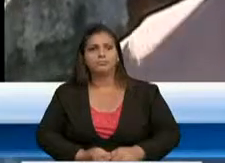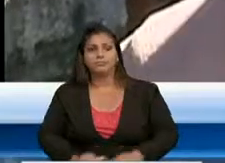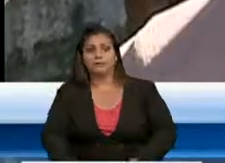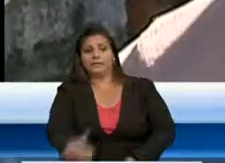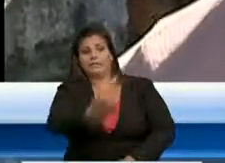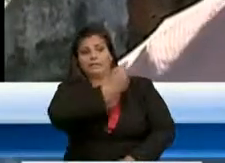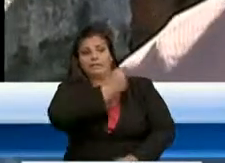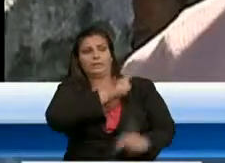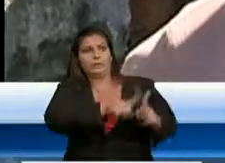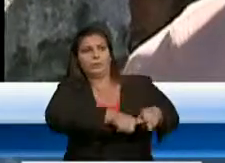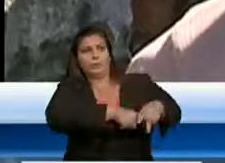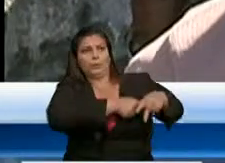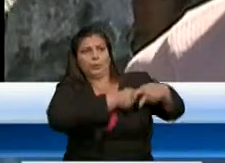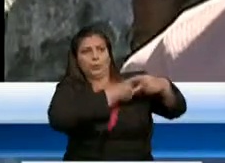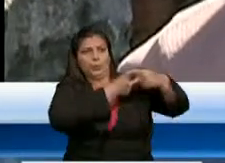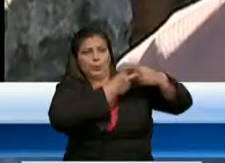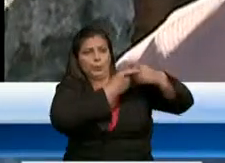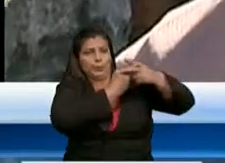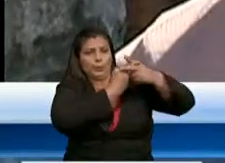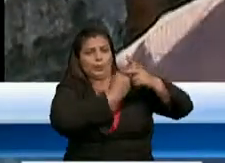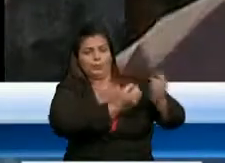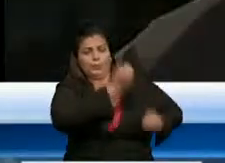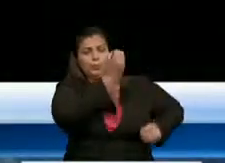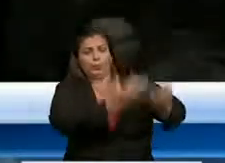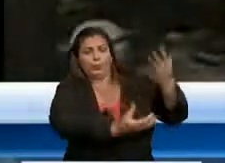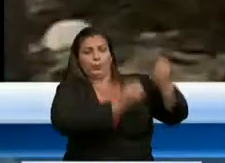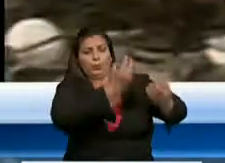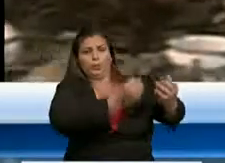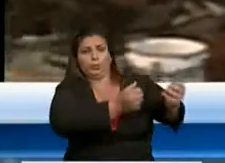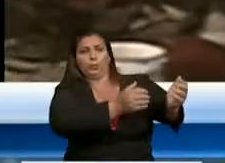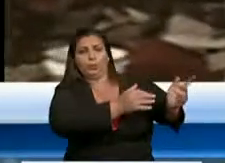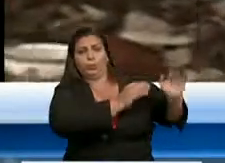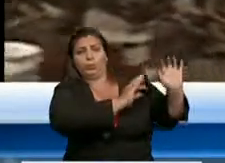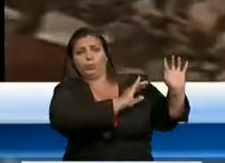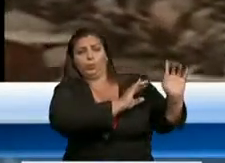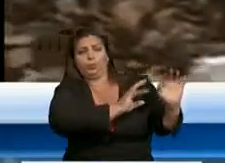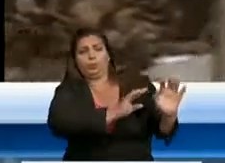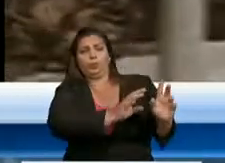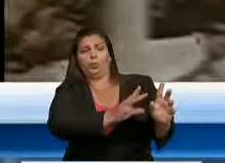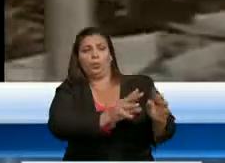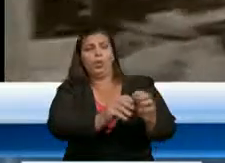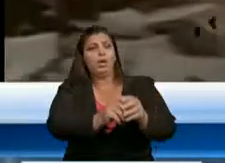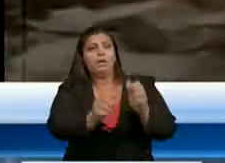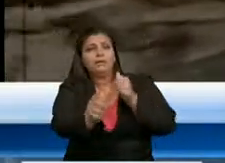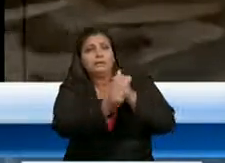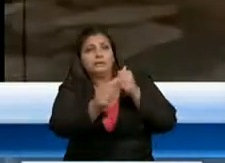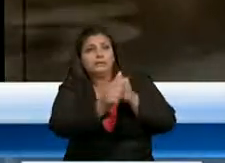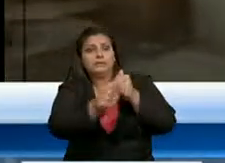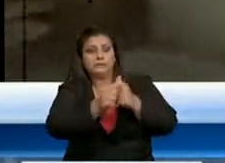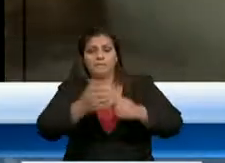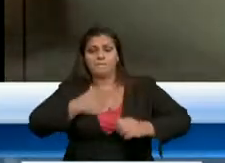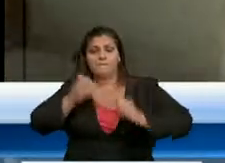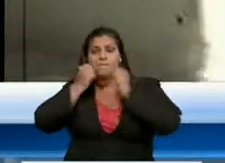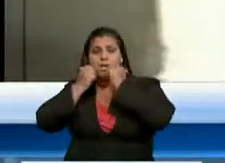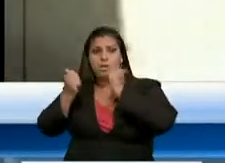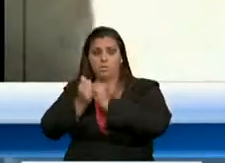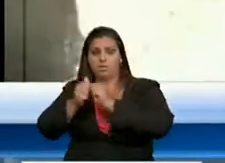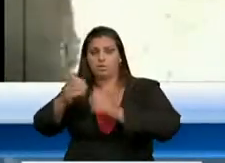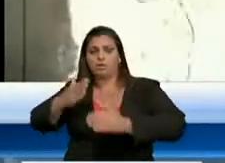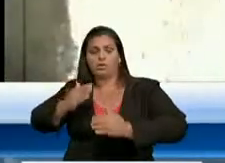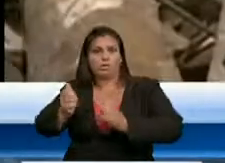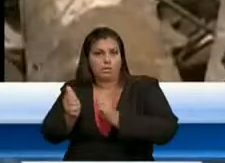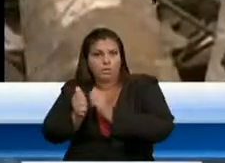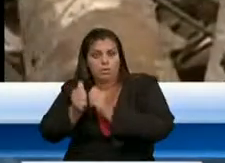del bosque emprendido y ya comenzaba a acercarse y botamos agua con mi abuelita porque estábamos solo las dos y mis